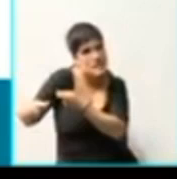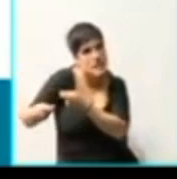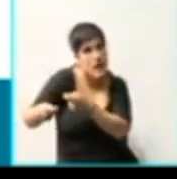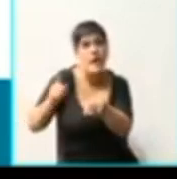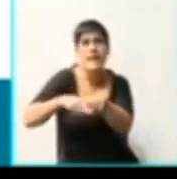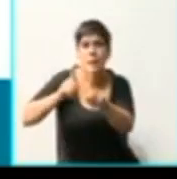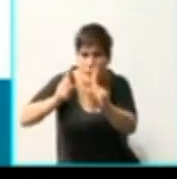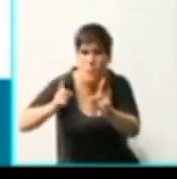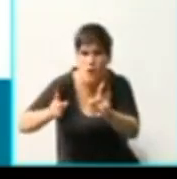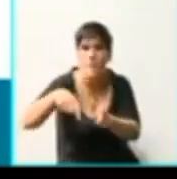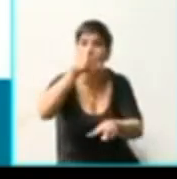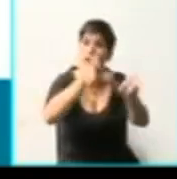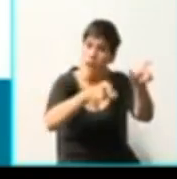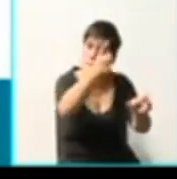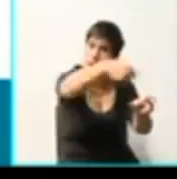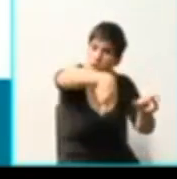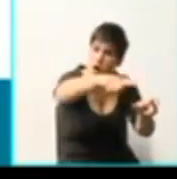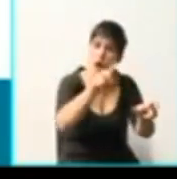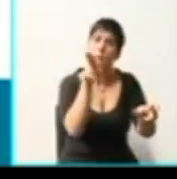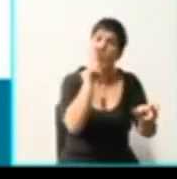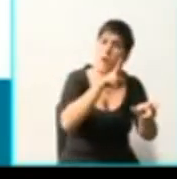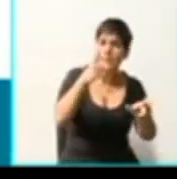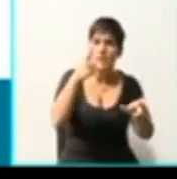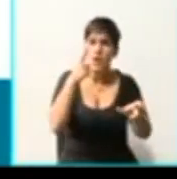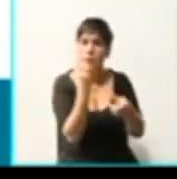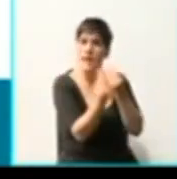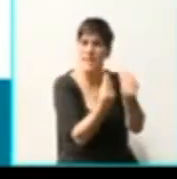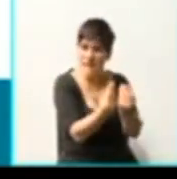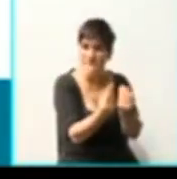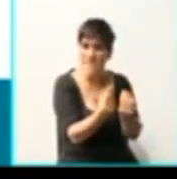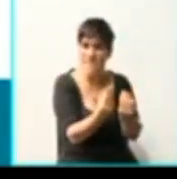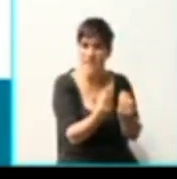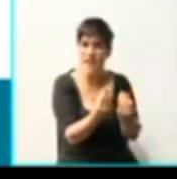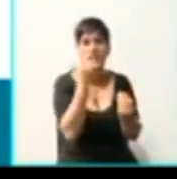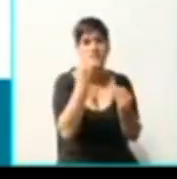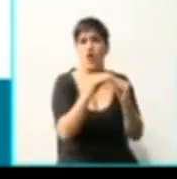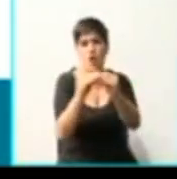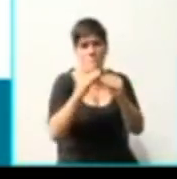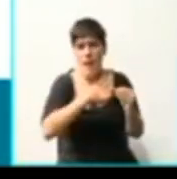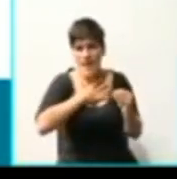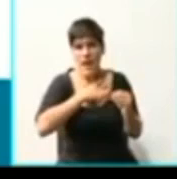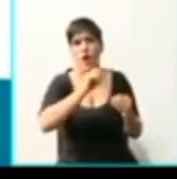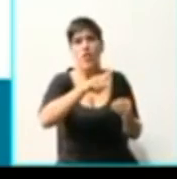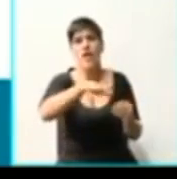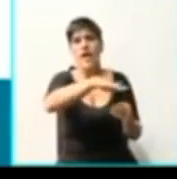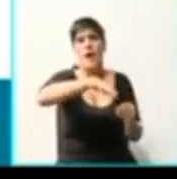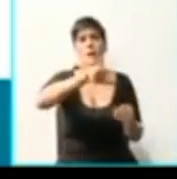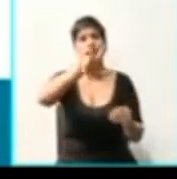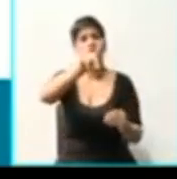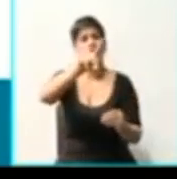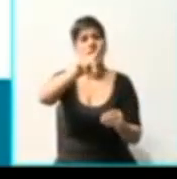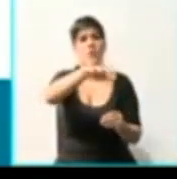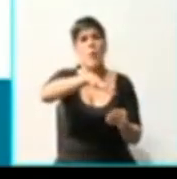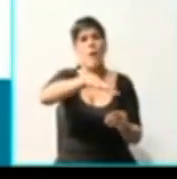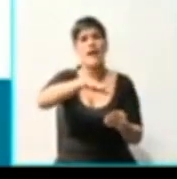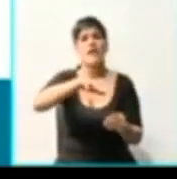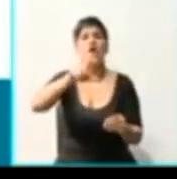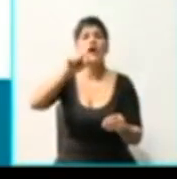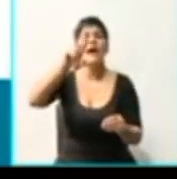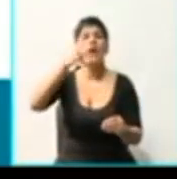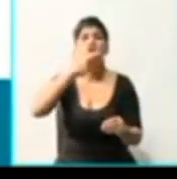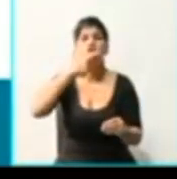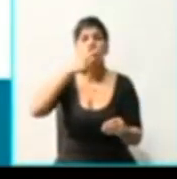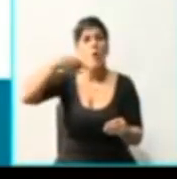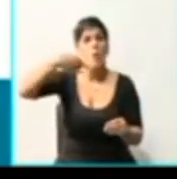vecinas, a estos compañeros de la Villa 31, del barrio Carlos Mujica, ellos sí les ponen